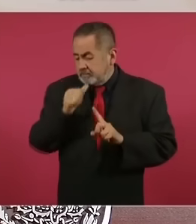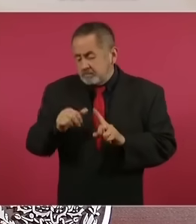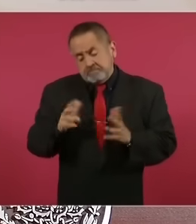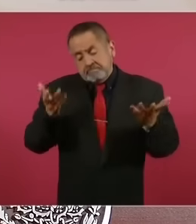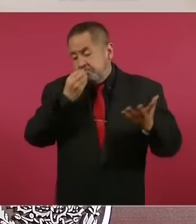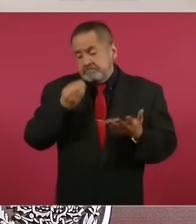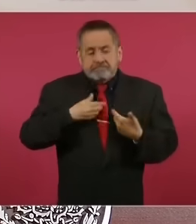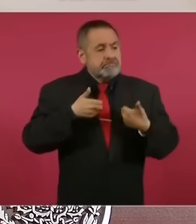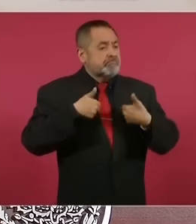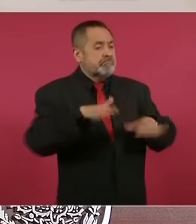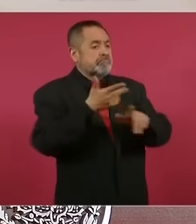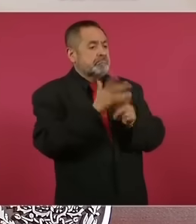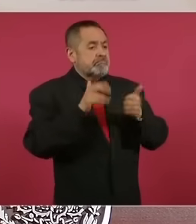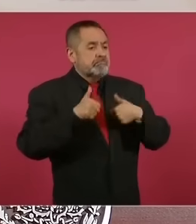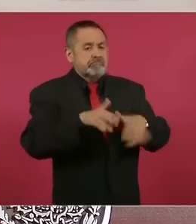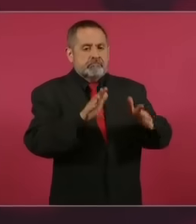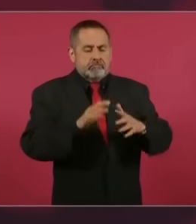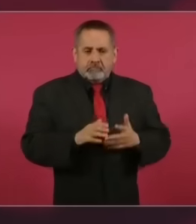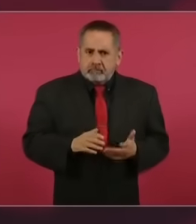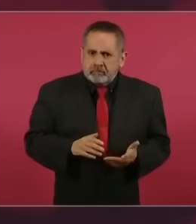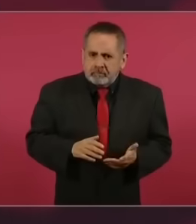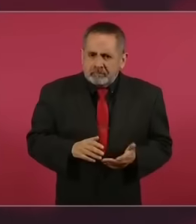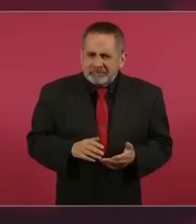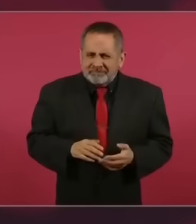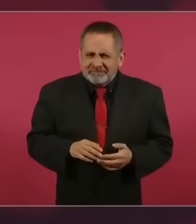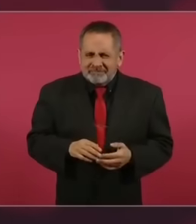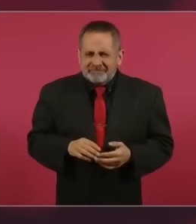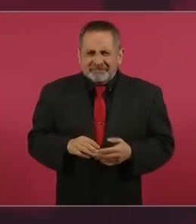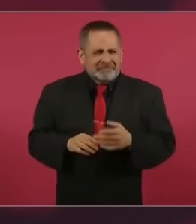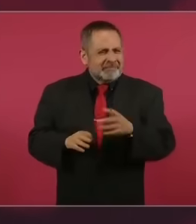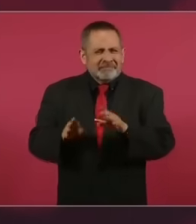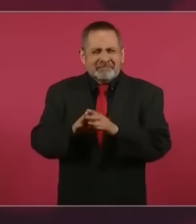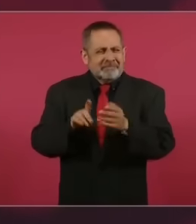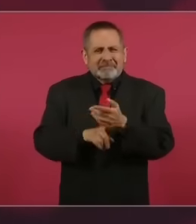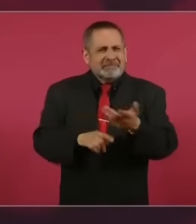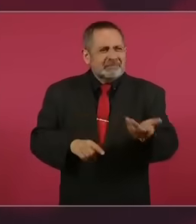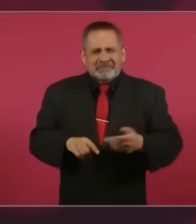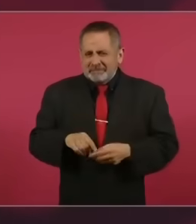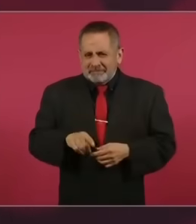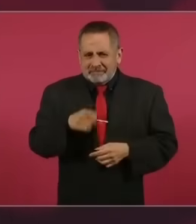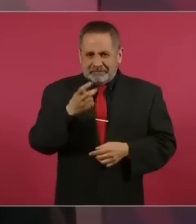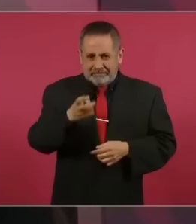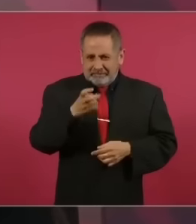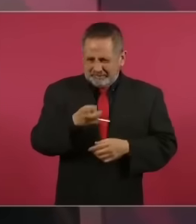investigaciones, las averiguaciones, como si esto fuese un asunto